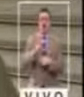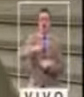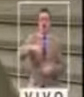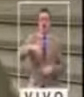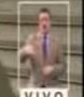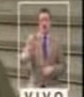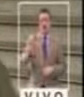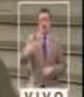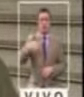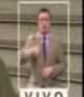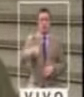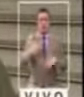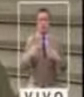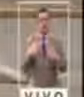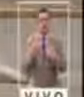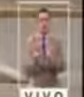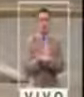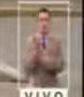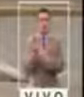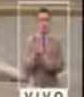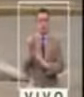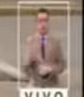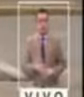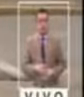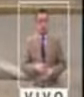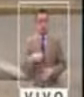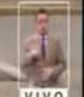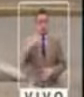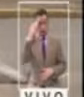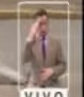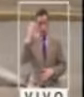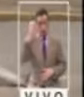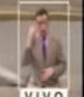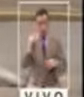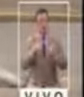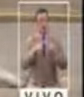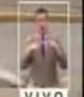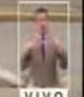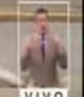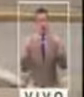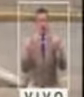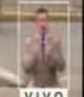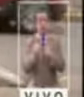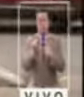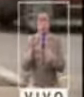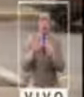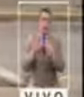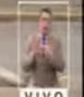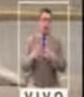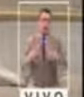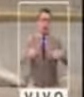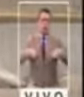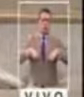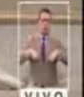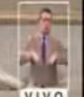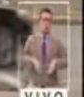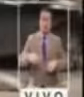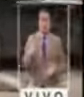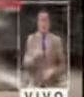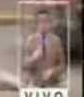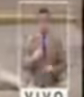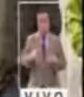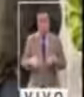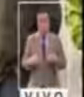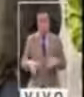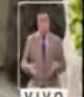alza de todos los planes. Yo creo que es la opinión bastante generalizada, que ellos ganan y ganan y nosotros